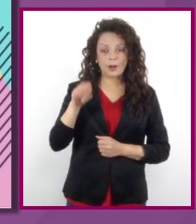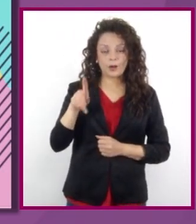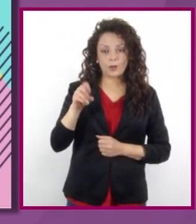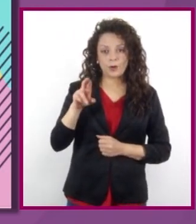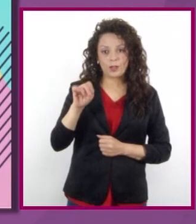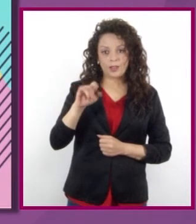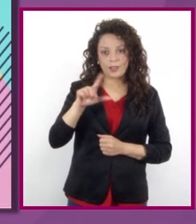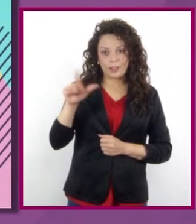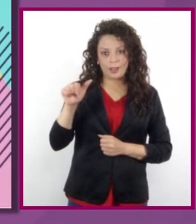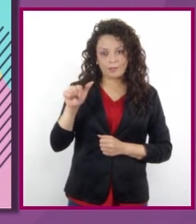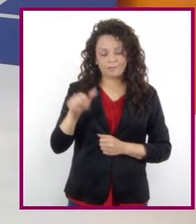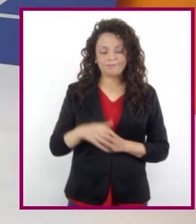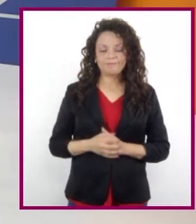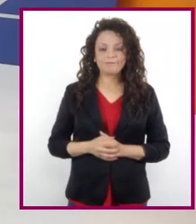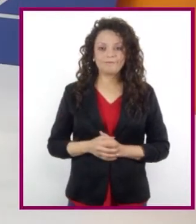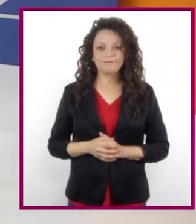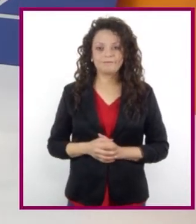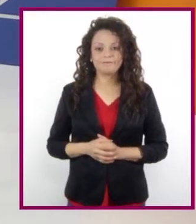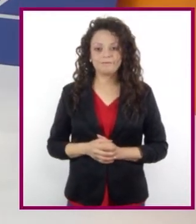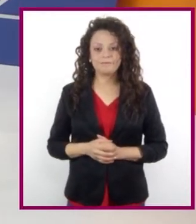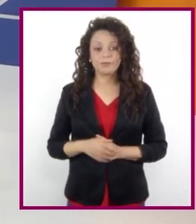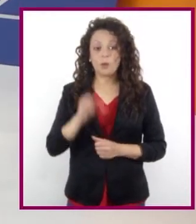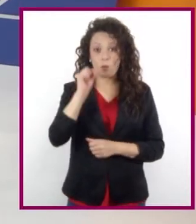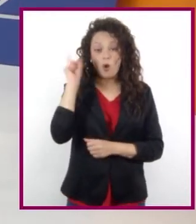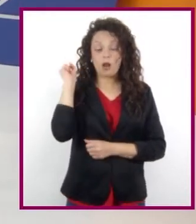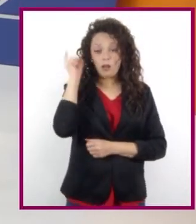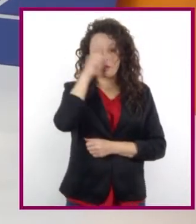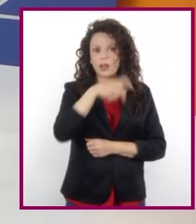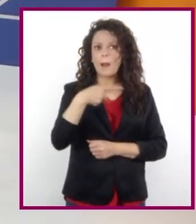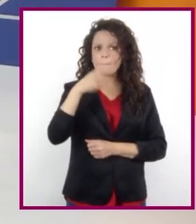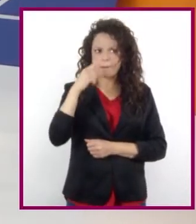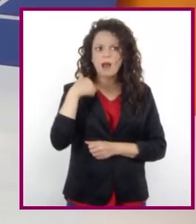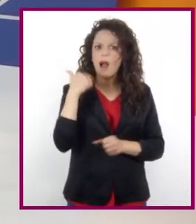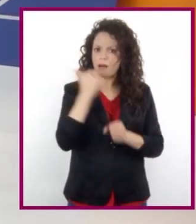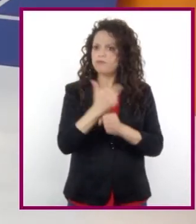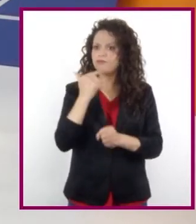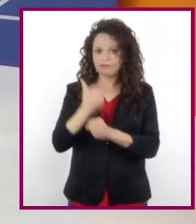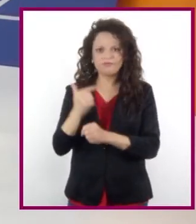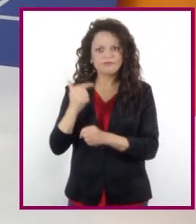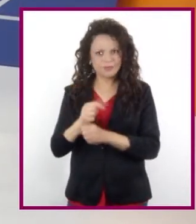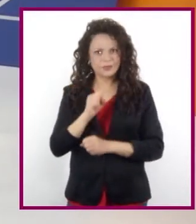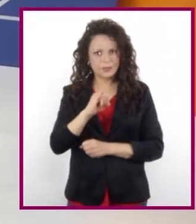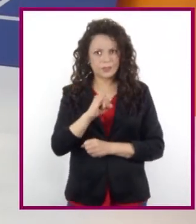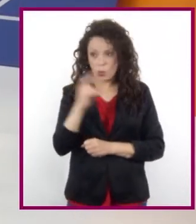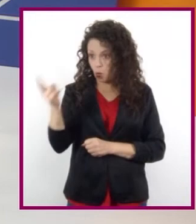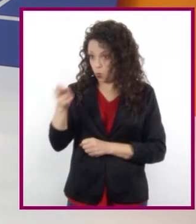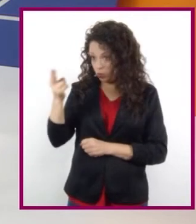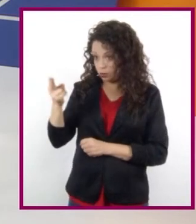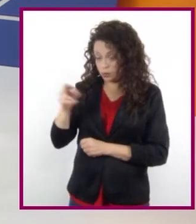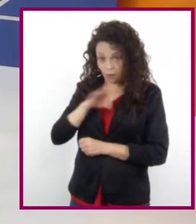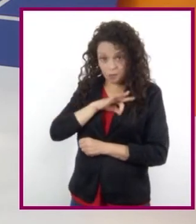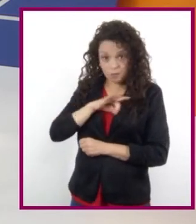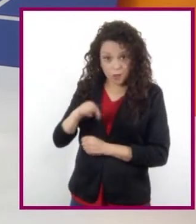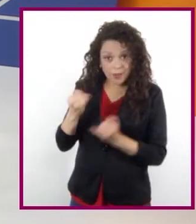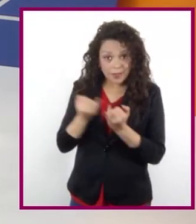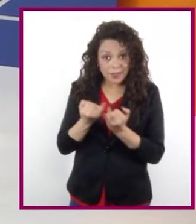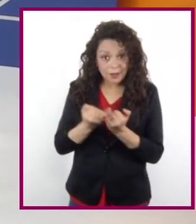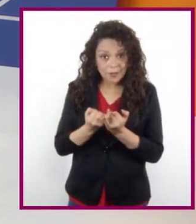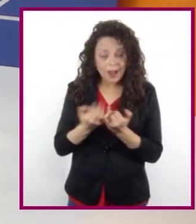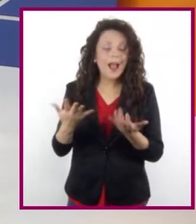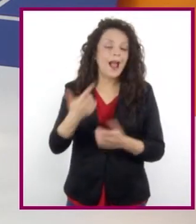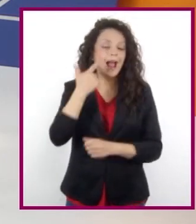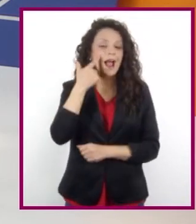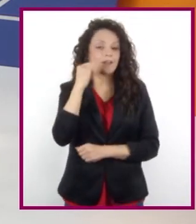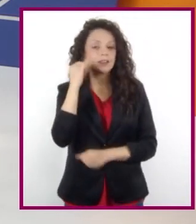vencidos. Está un poco difícil, pero logré identificarlos. ¿Ustedes pudieron? Veamos si acertamos en